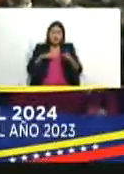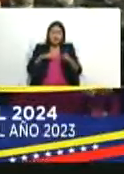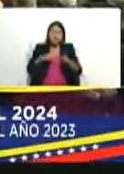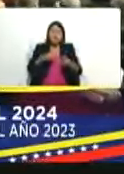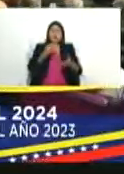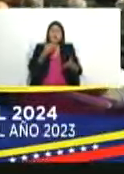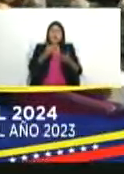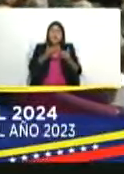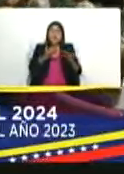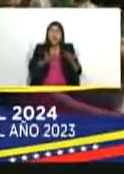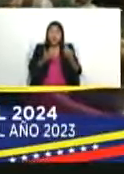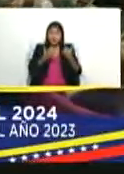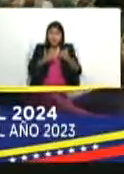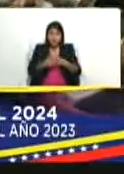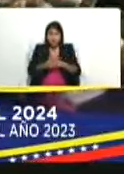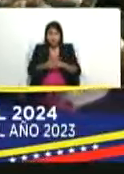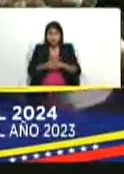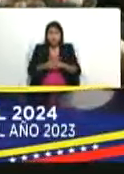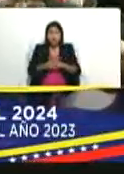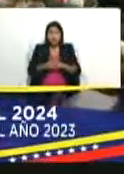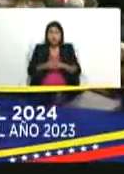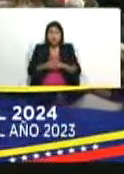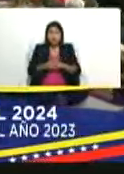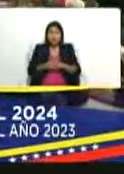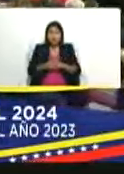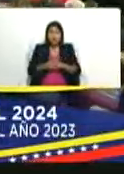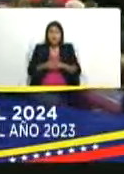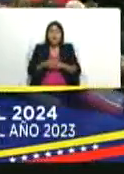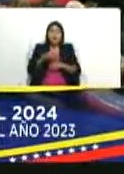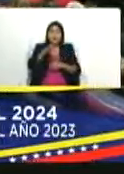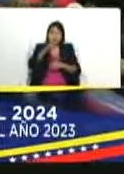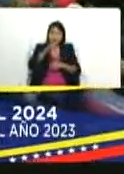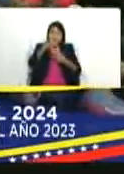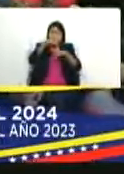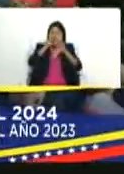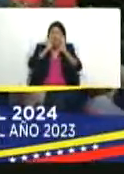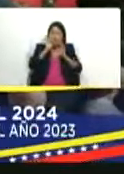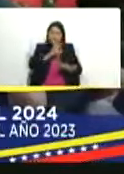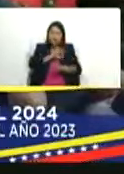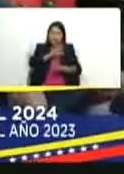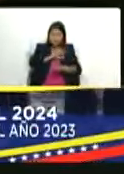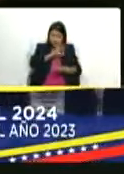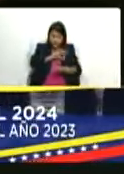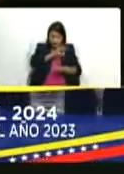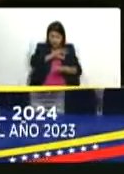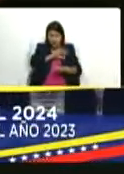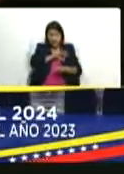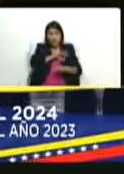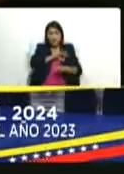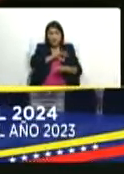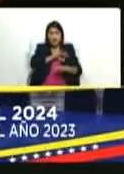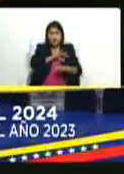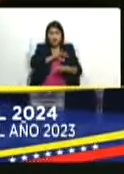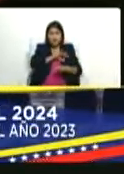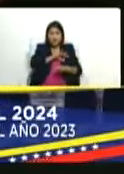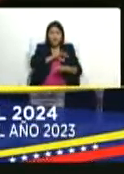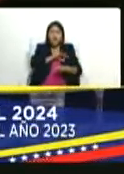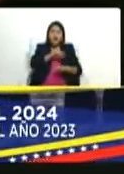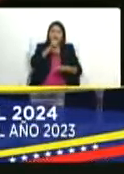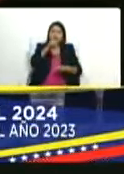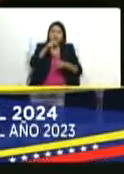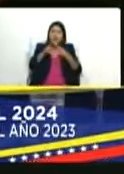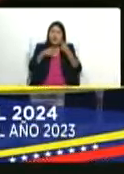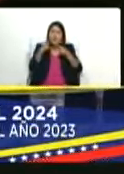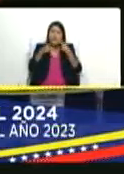por todo el apoyo. En relación a la atención social desarrollada por el Poder Judicial, de acuerdo a la política de